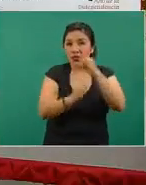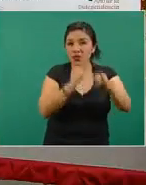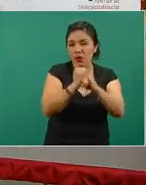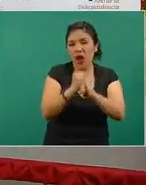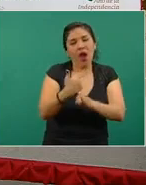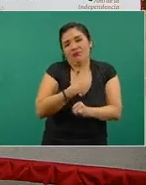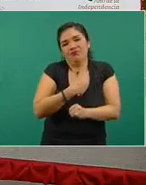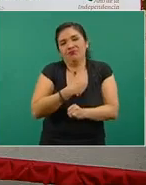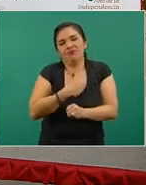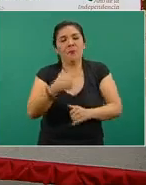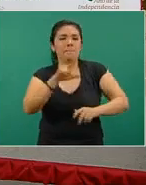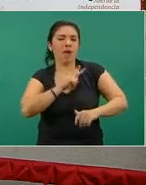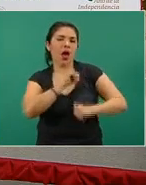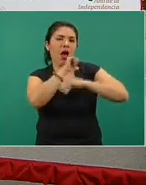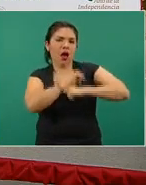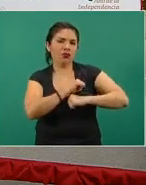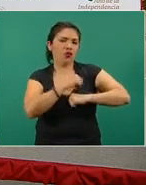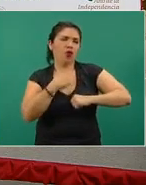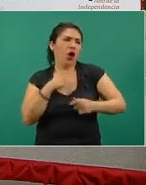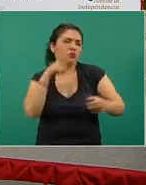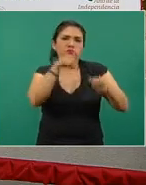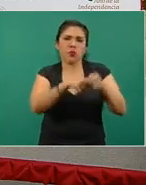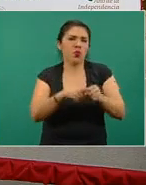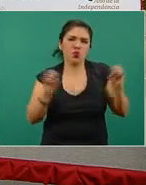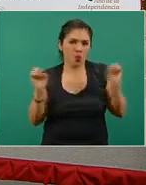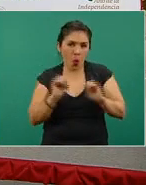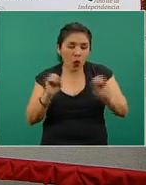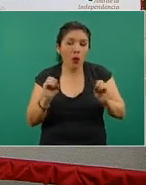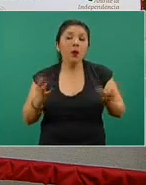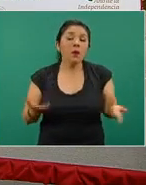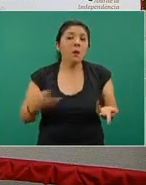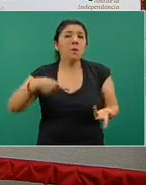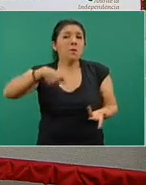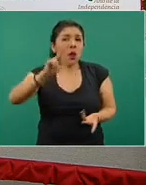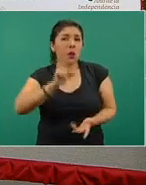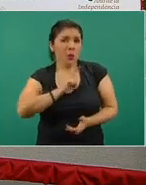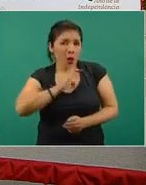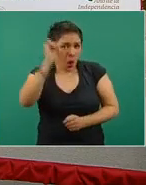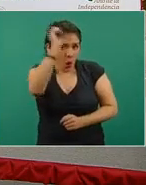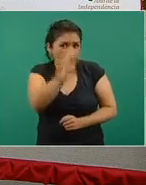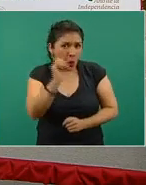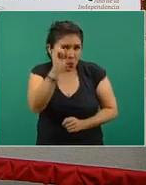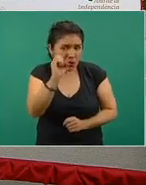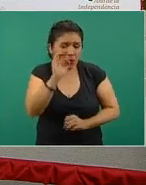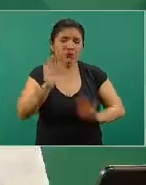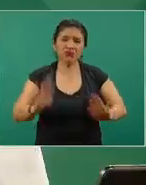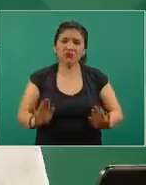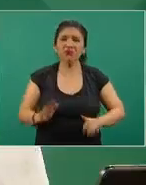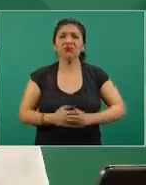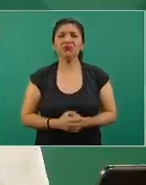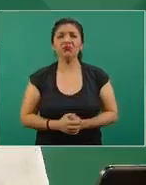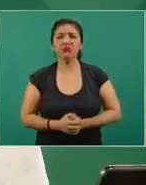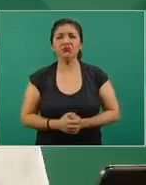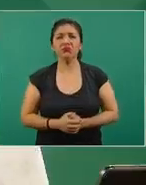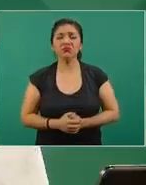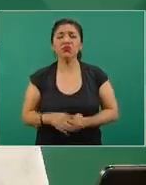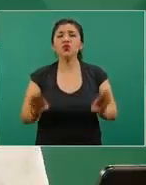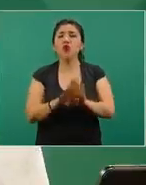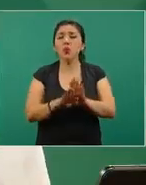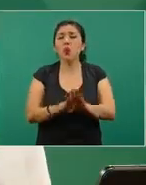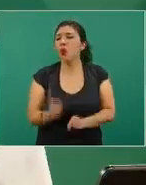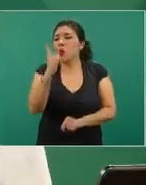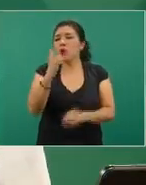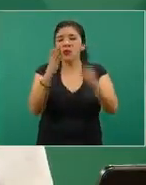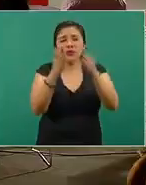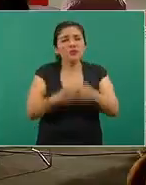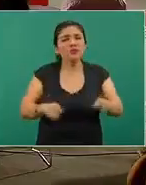estoy involucrado en ello. Pero de una opinión general, desde el punto de vista de la salud pública y desde